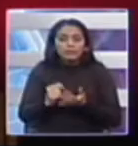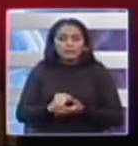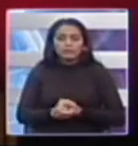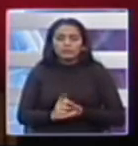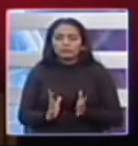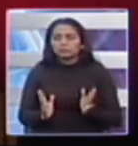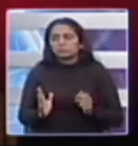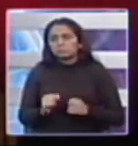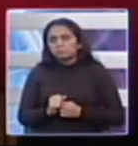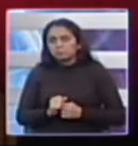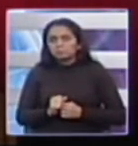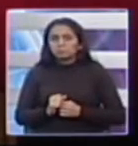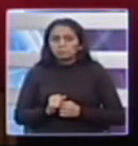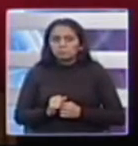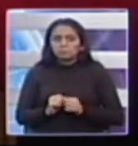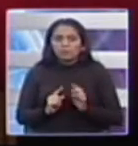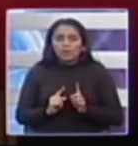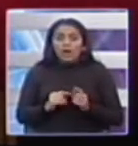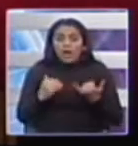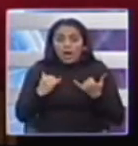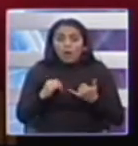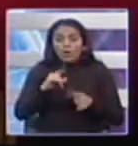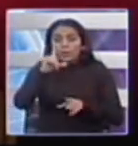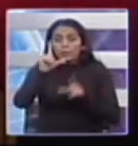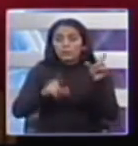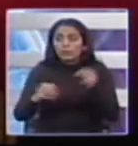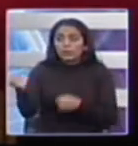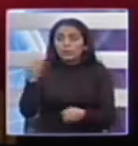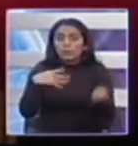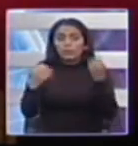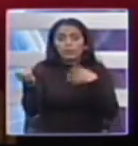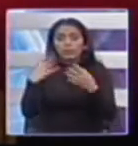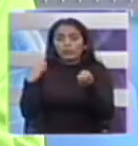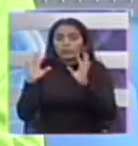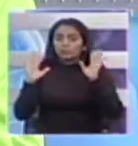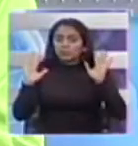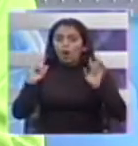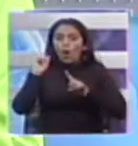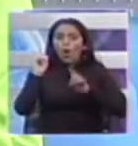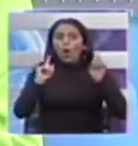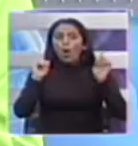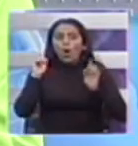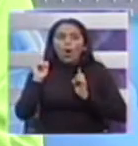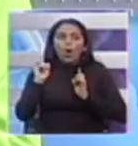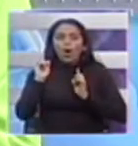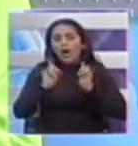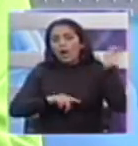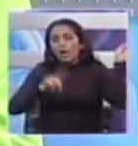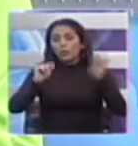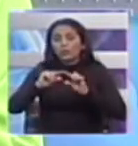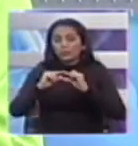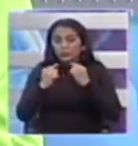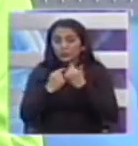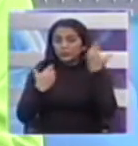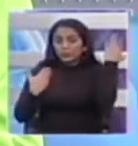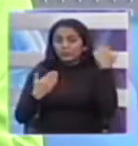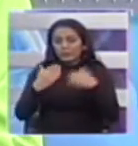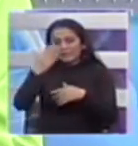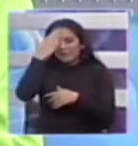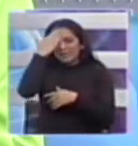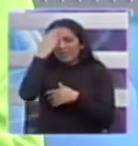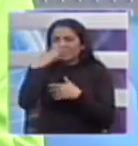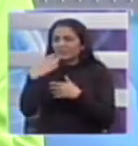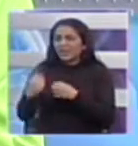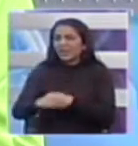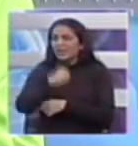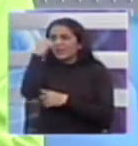creo que en campaña electoral se puede escuchar cualquier cosa. Los que van a perder pueden ofrecer cualquier cosa, incluso hasta ir a una nueva constituyente que